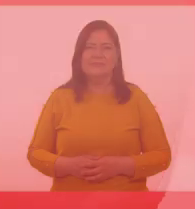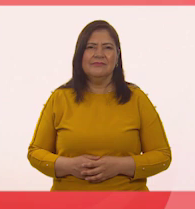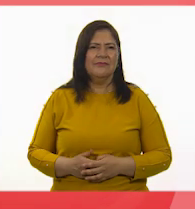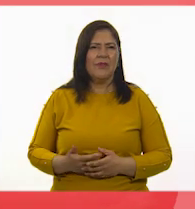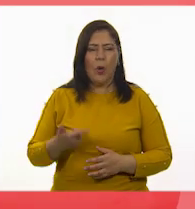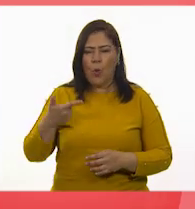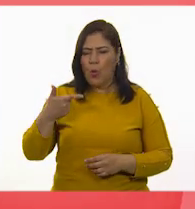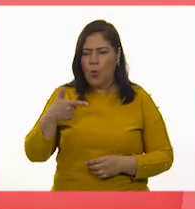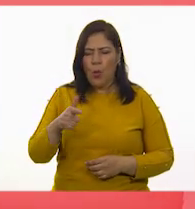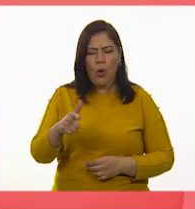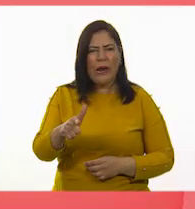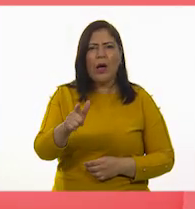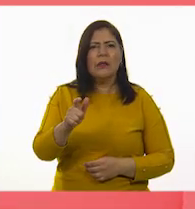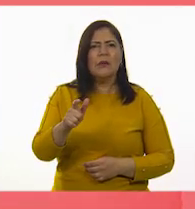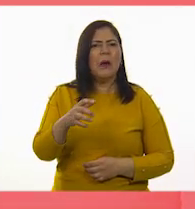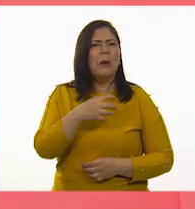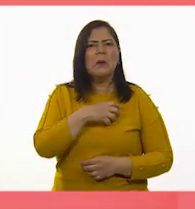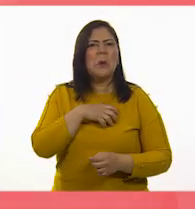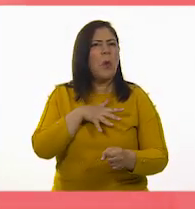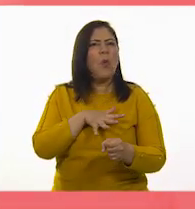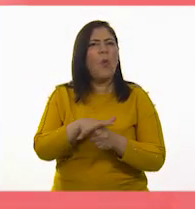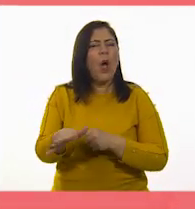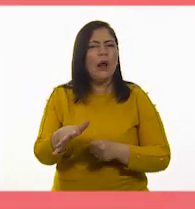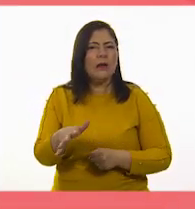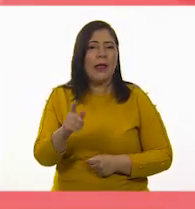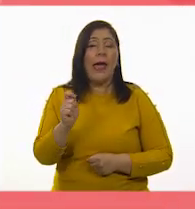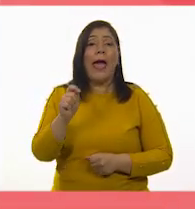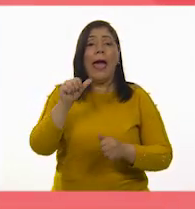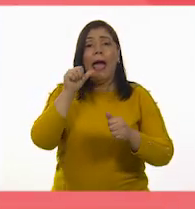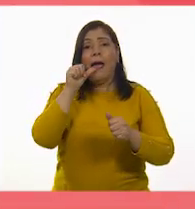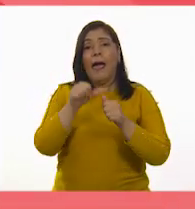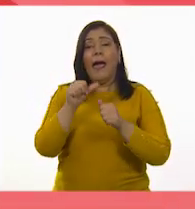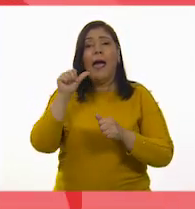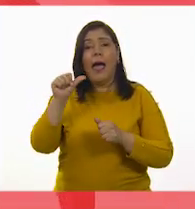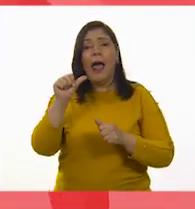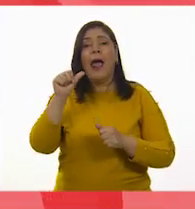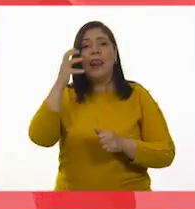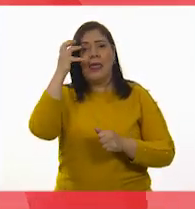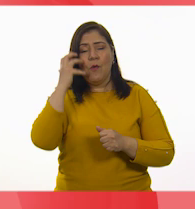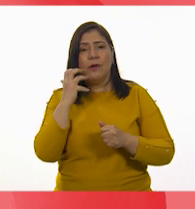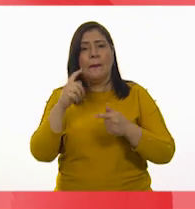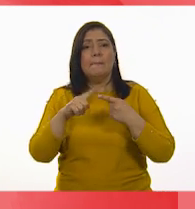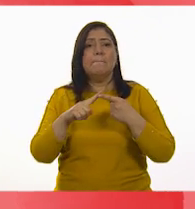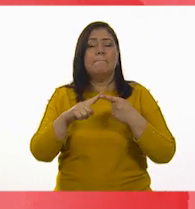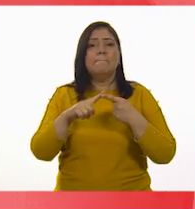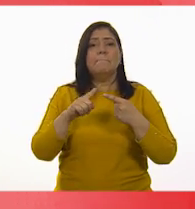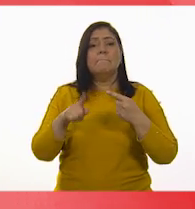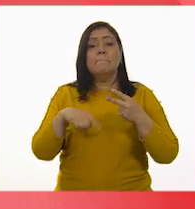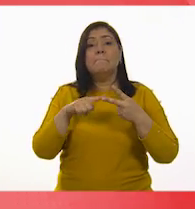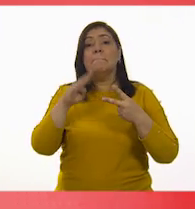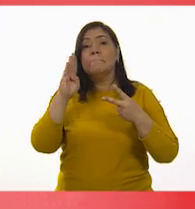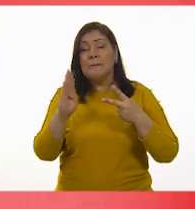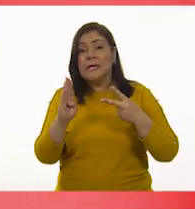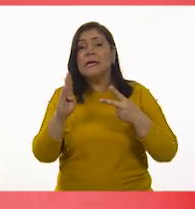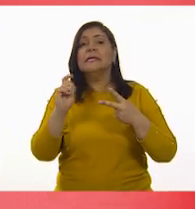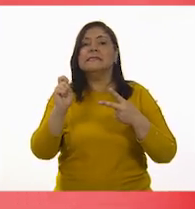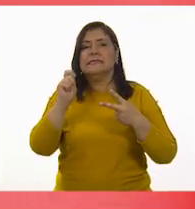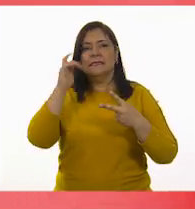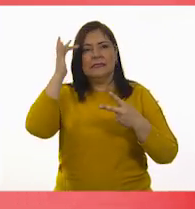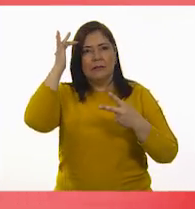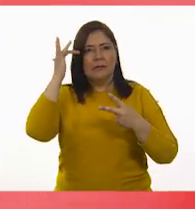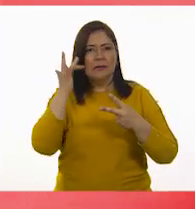¿Cuál es la capital de Guanajuato? A. León. B. San Miguel de Allende.